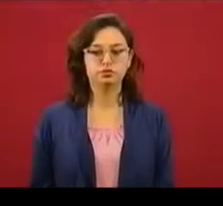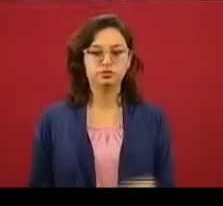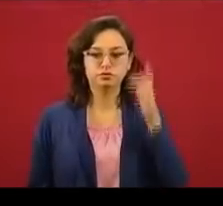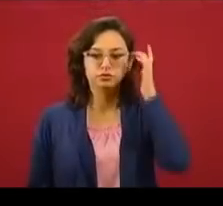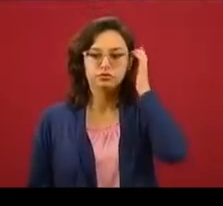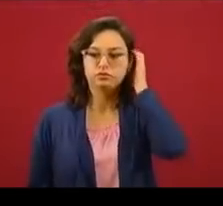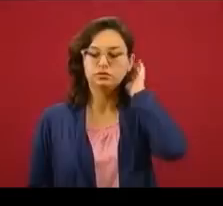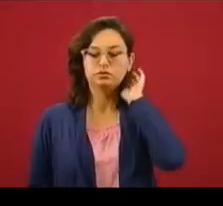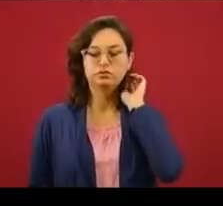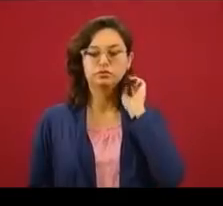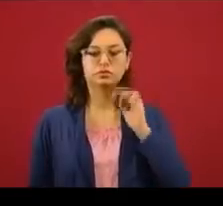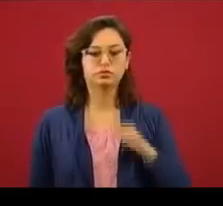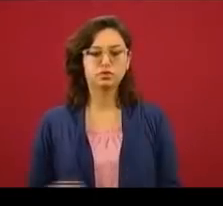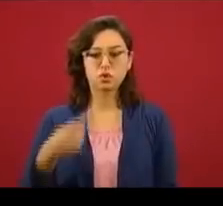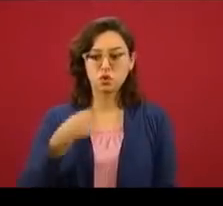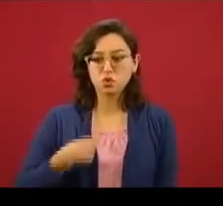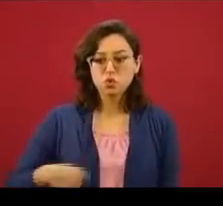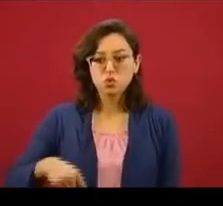violento.